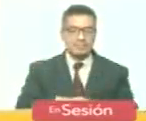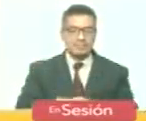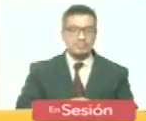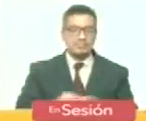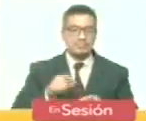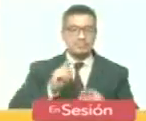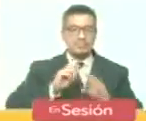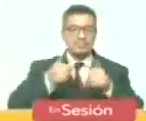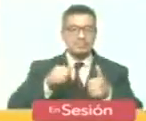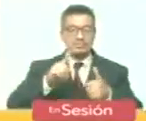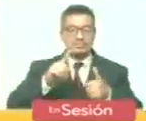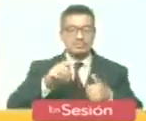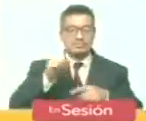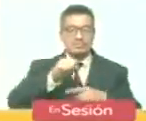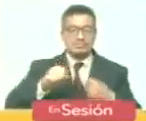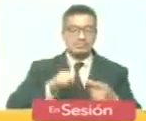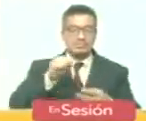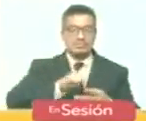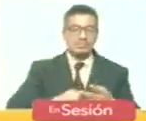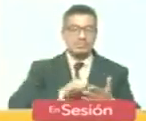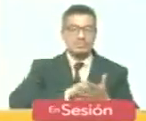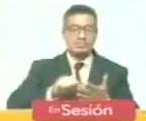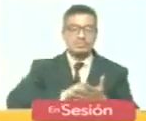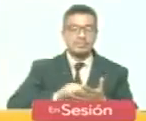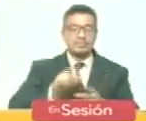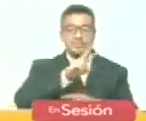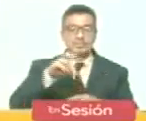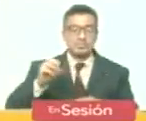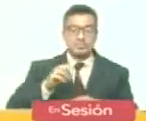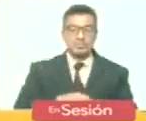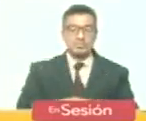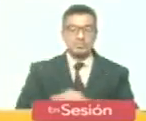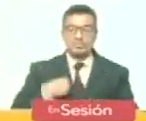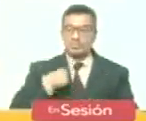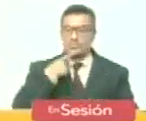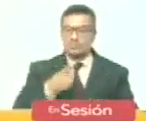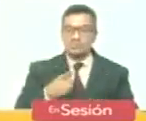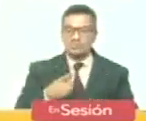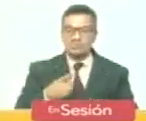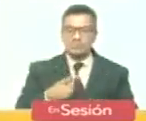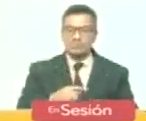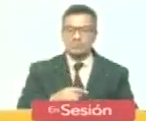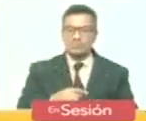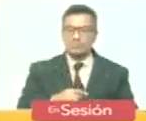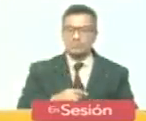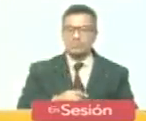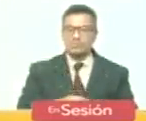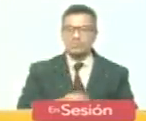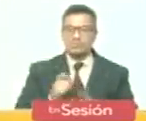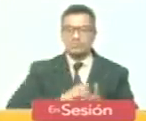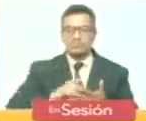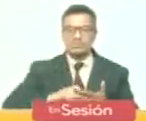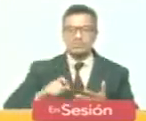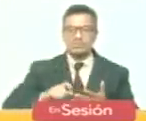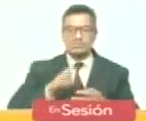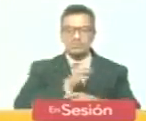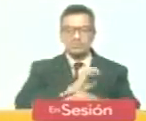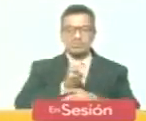principios del siglo XX pasado. No lo dice este viejo guerrillero, lo dice un escritor